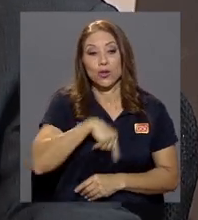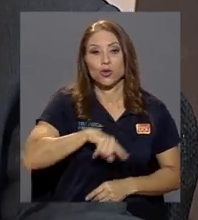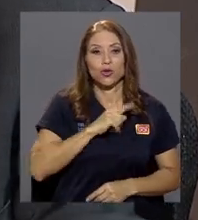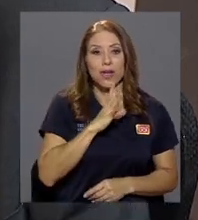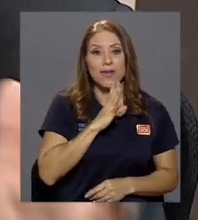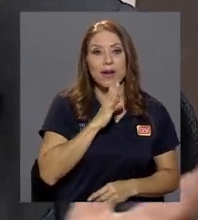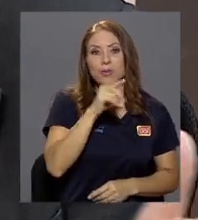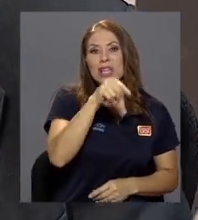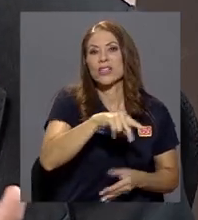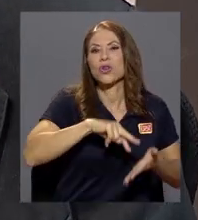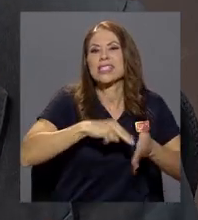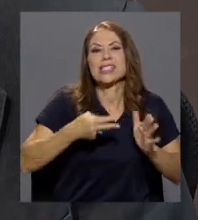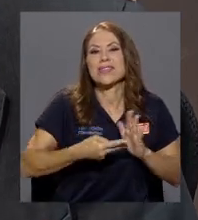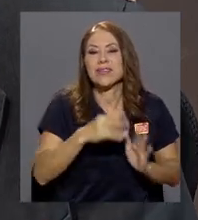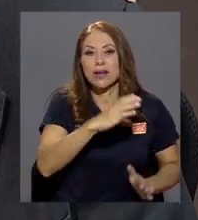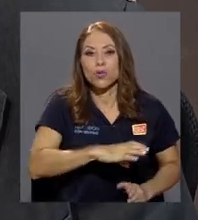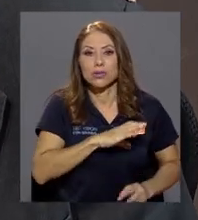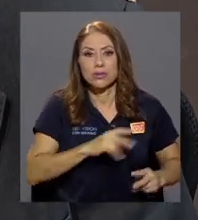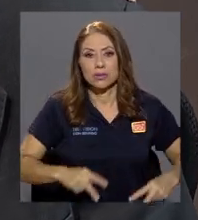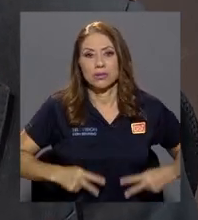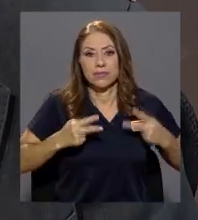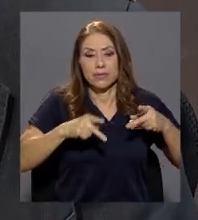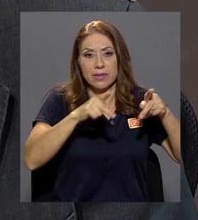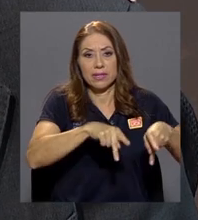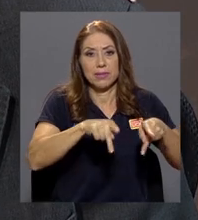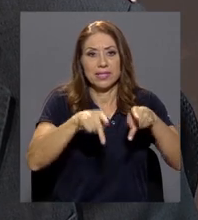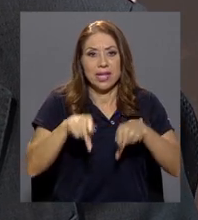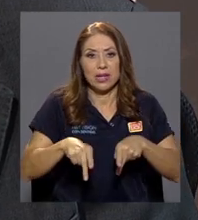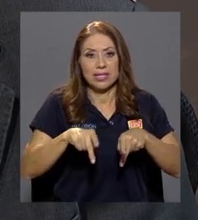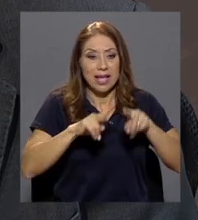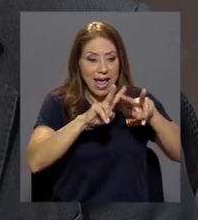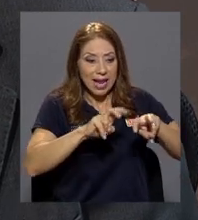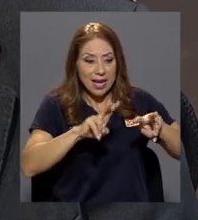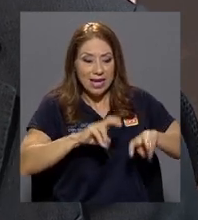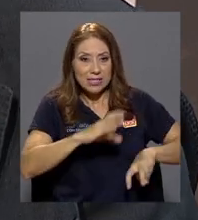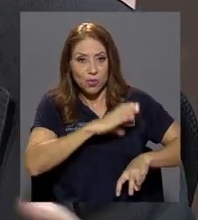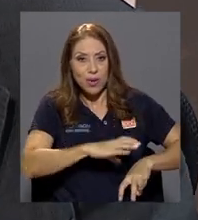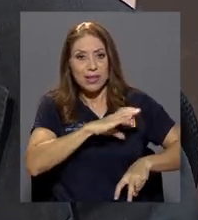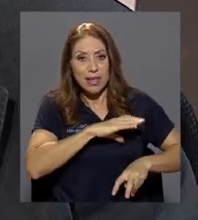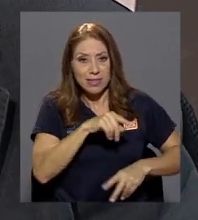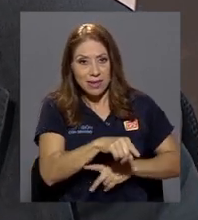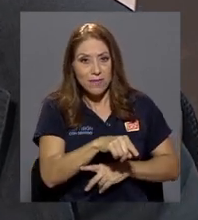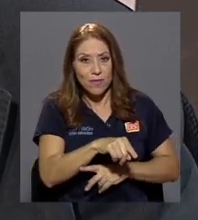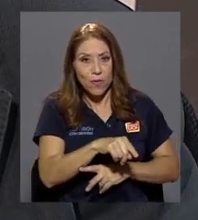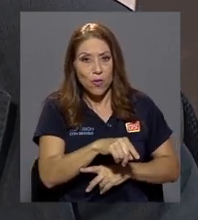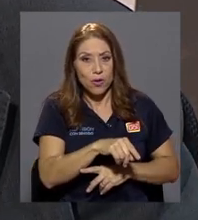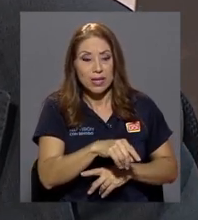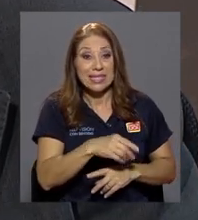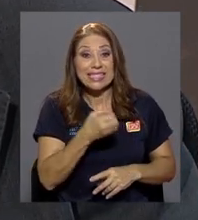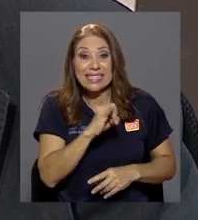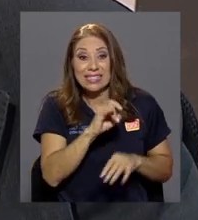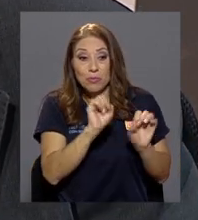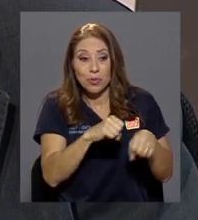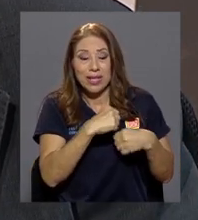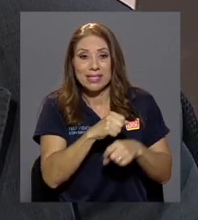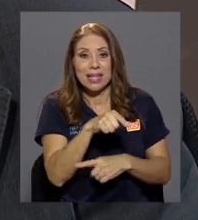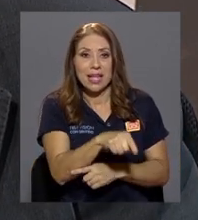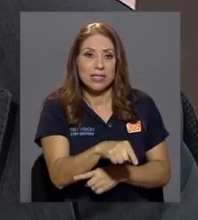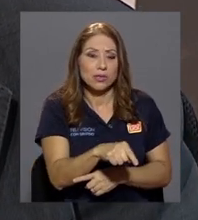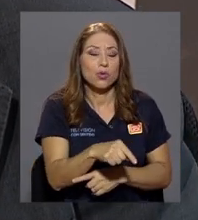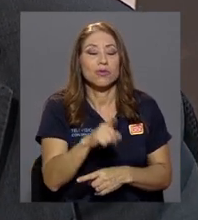traduce en las condiciones de vida de las personas es decir análisis cualitativo que se podría hacer es verdaderamente